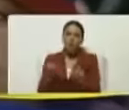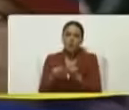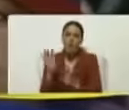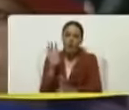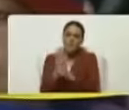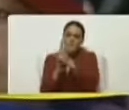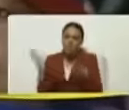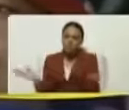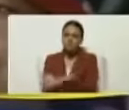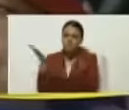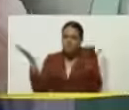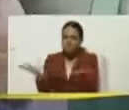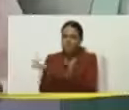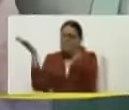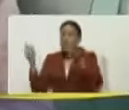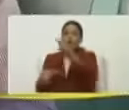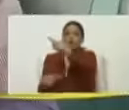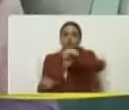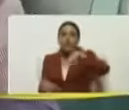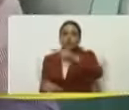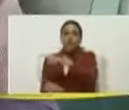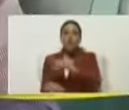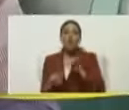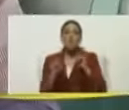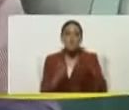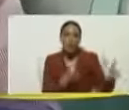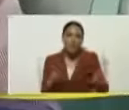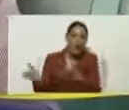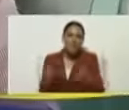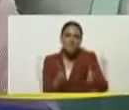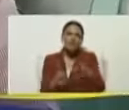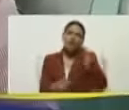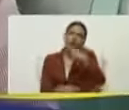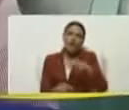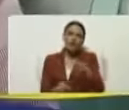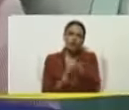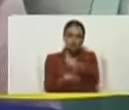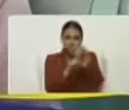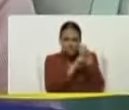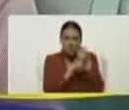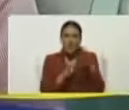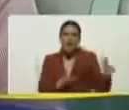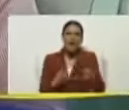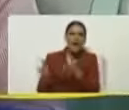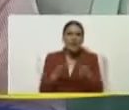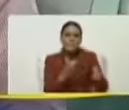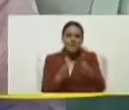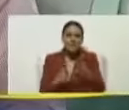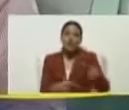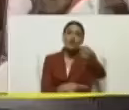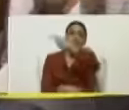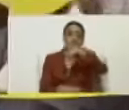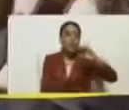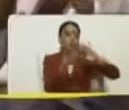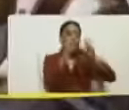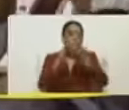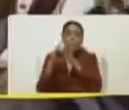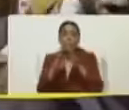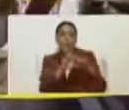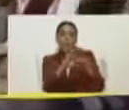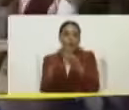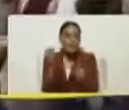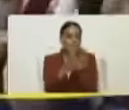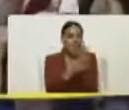es el camino que yo quiero señalar aquí y que nosotros tenemos que tomar, el camino de la comuna productiva,